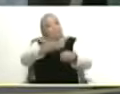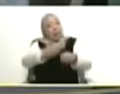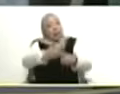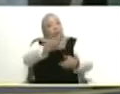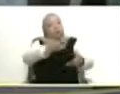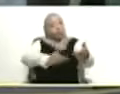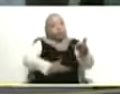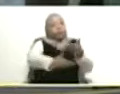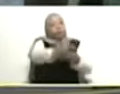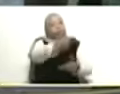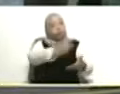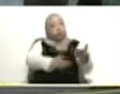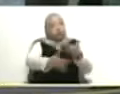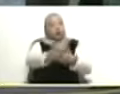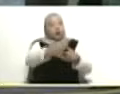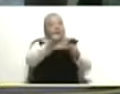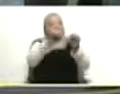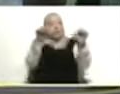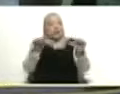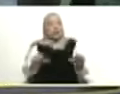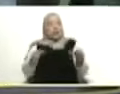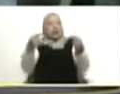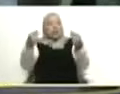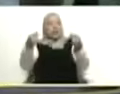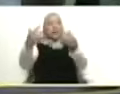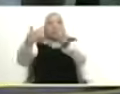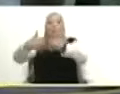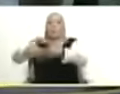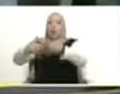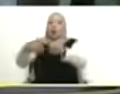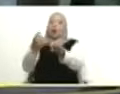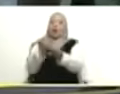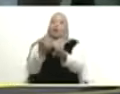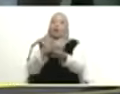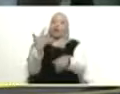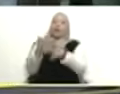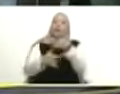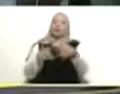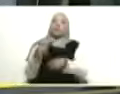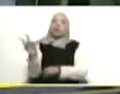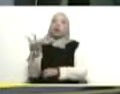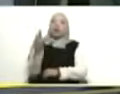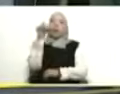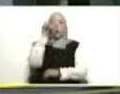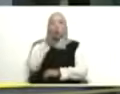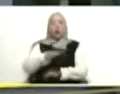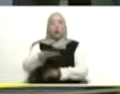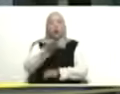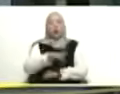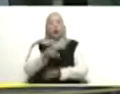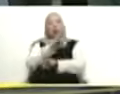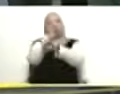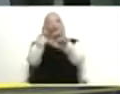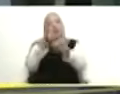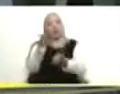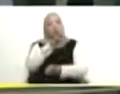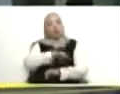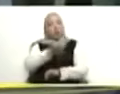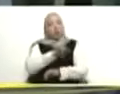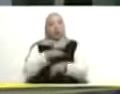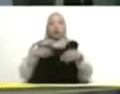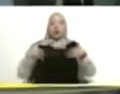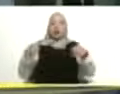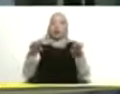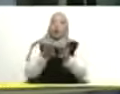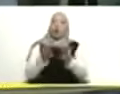del modelo del aparato de la industria, ponerla al servicio del pueblo venezolano a través de la felicidad social, en salud, en